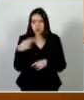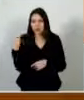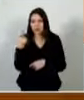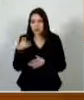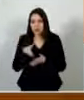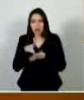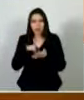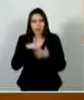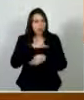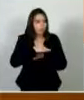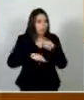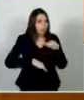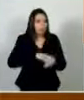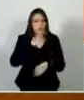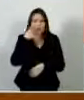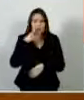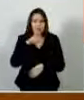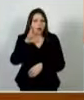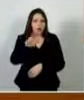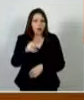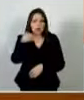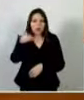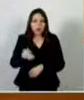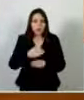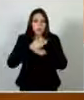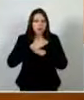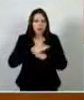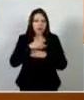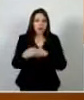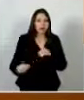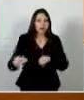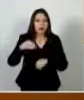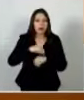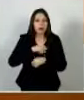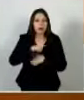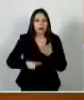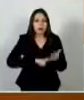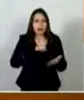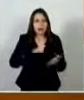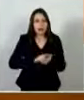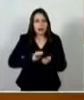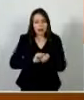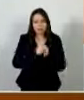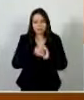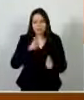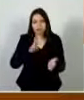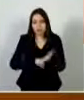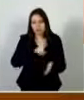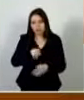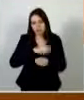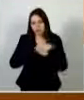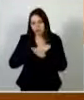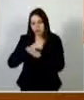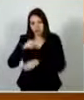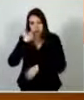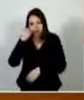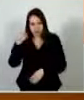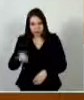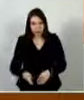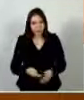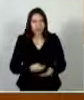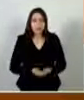que se adopten para evitar que esta entre en vigor. Pero también cabe señalar que